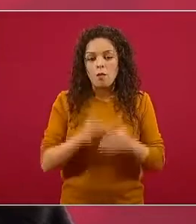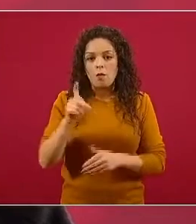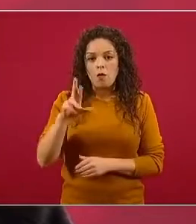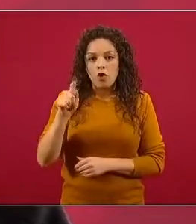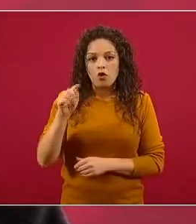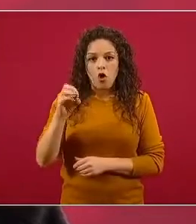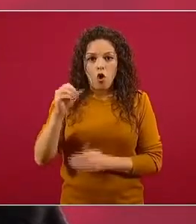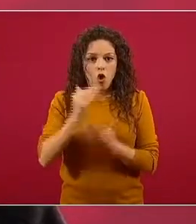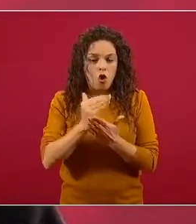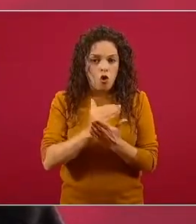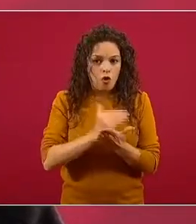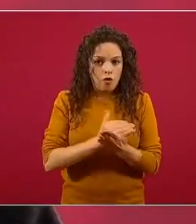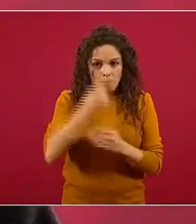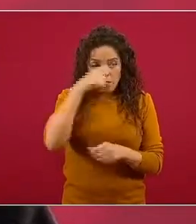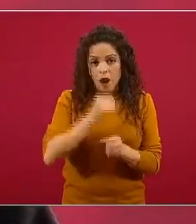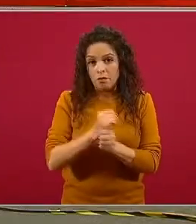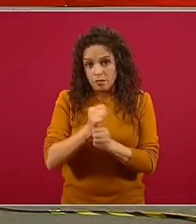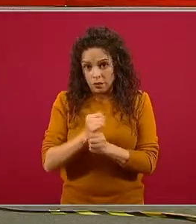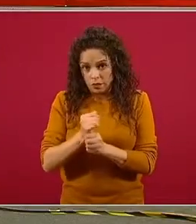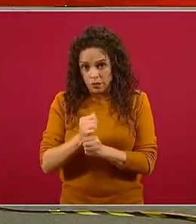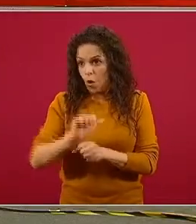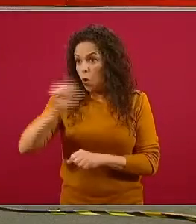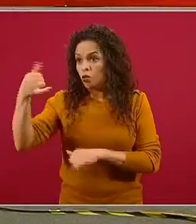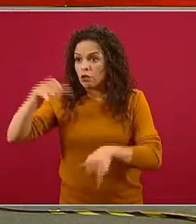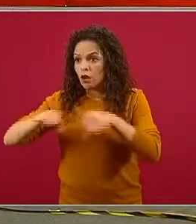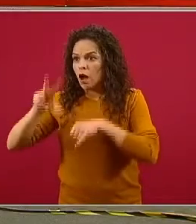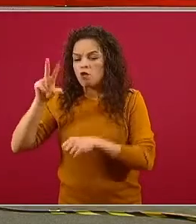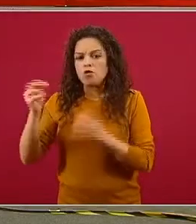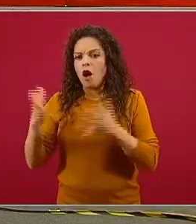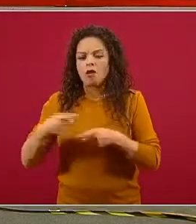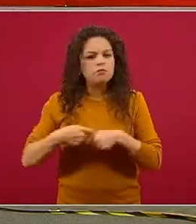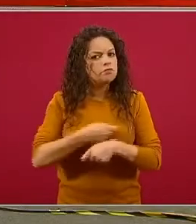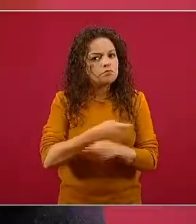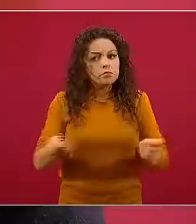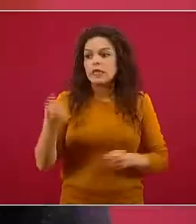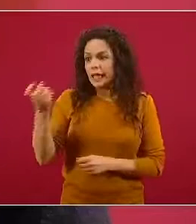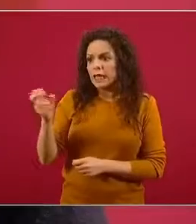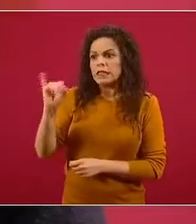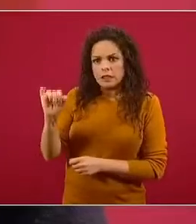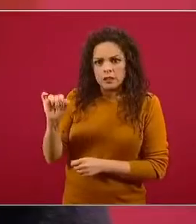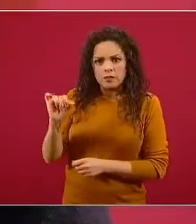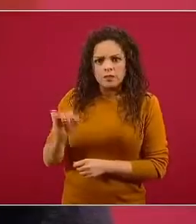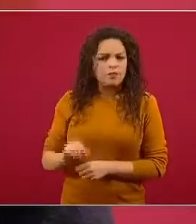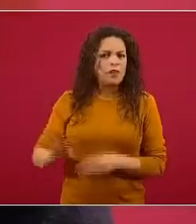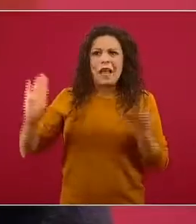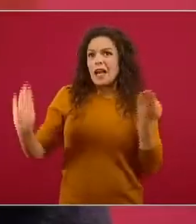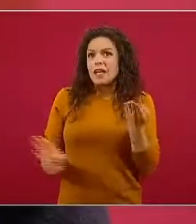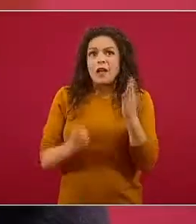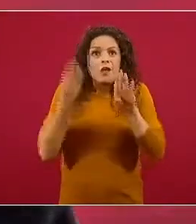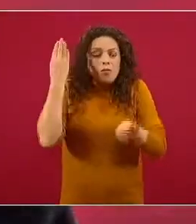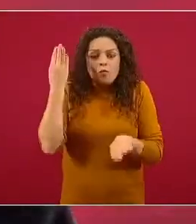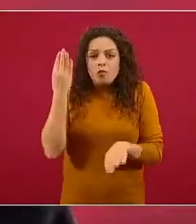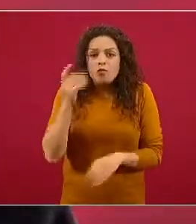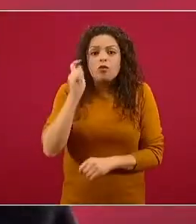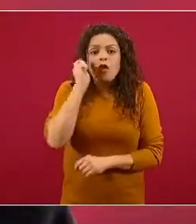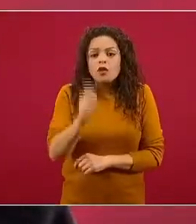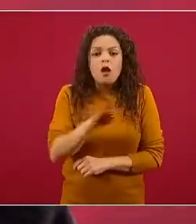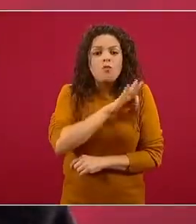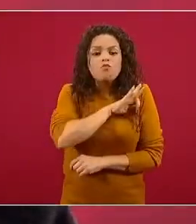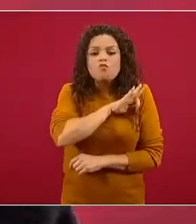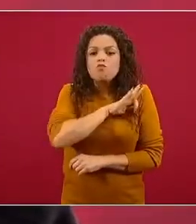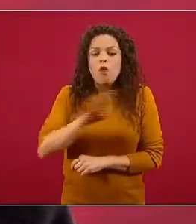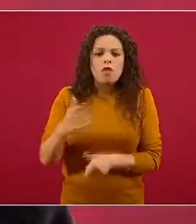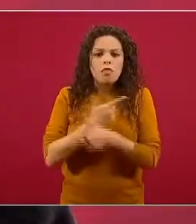ellos sí lo han hecho público, y prácticamente cualquier ciudadano del mundo puede tener acceso al protocolo y